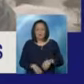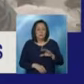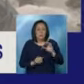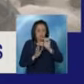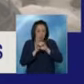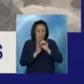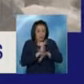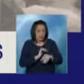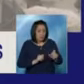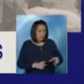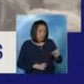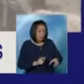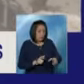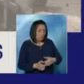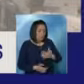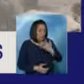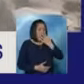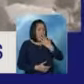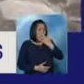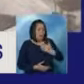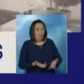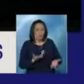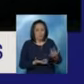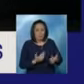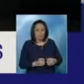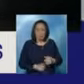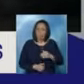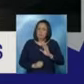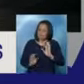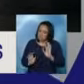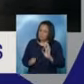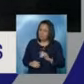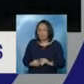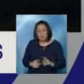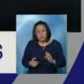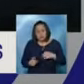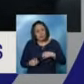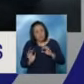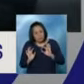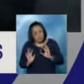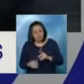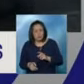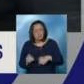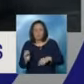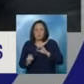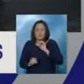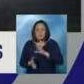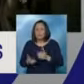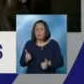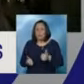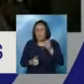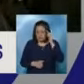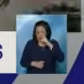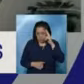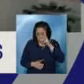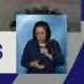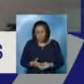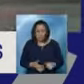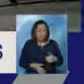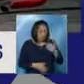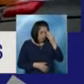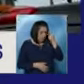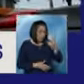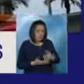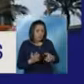persona habría fallecido por asfixia o calcinado? Es concurrente, tenemos que terminar cuáles son las causas. Porque Romy, a ver si se sabe